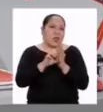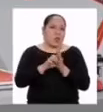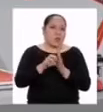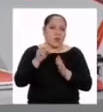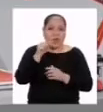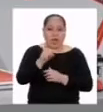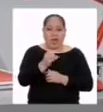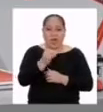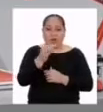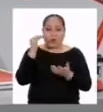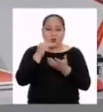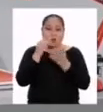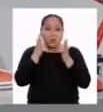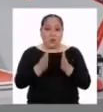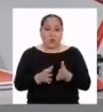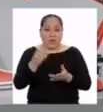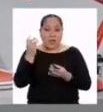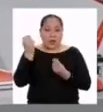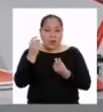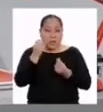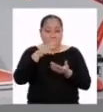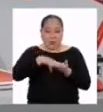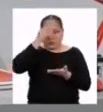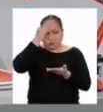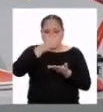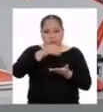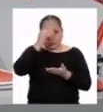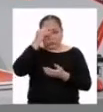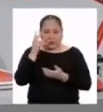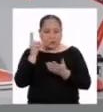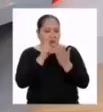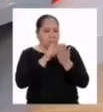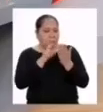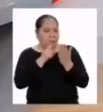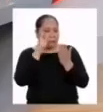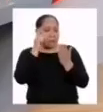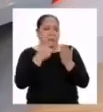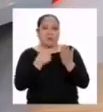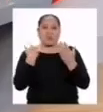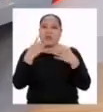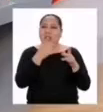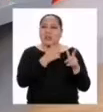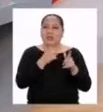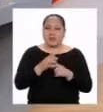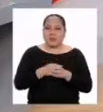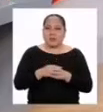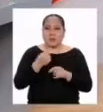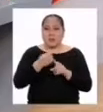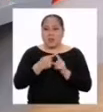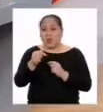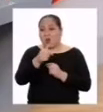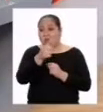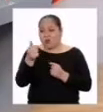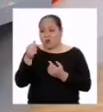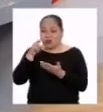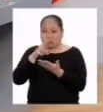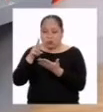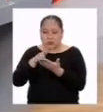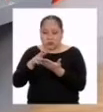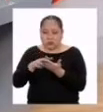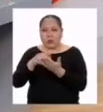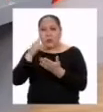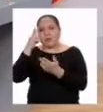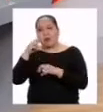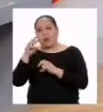hay estudiantes que aprenden rápido y que con tan solo leer una vez ya están listos. Sin embargo, hay otros que aprenden más